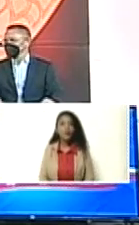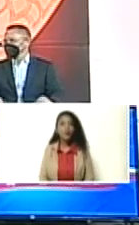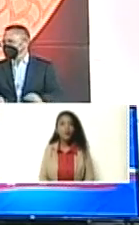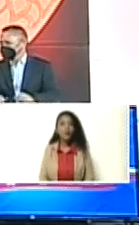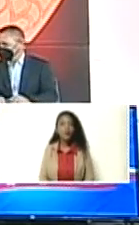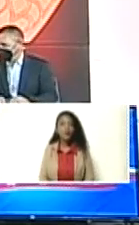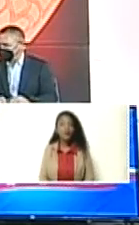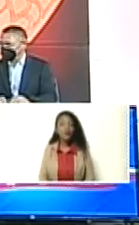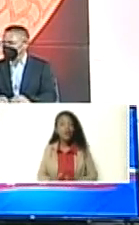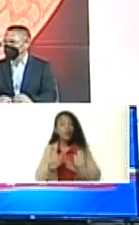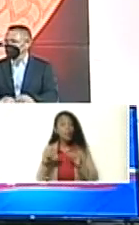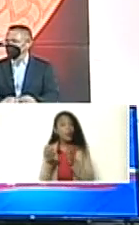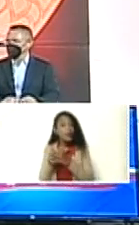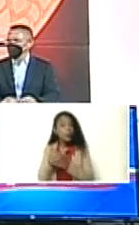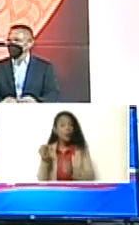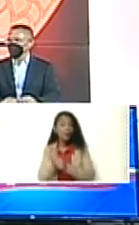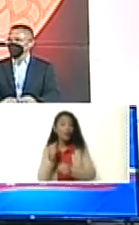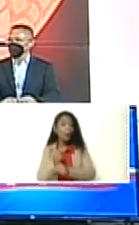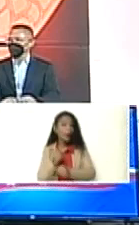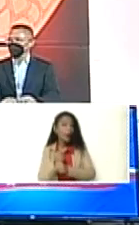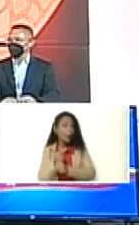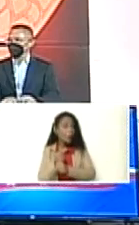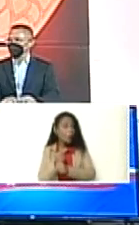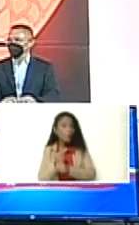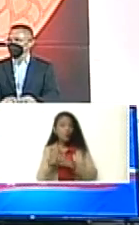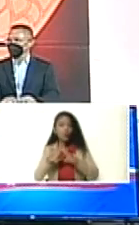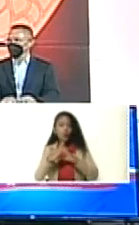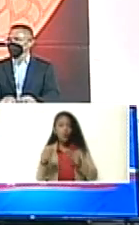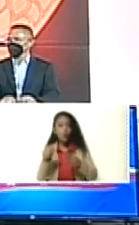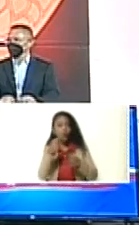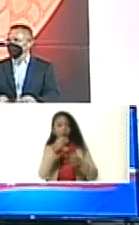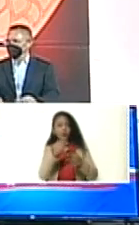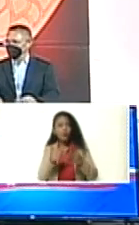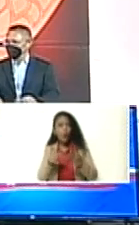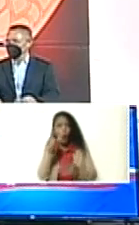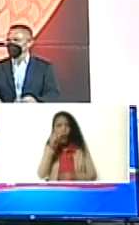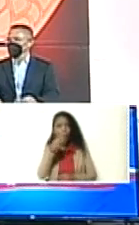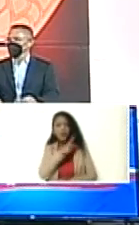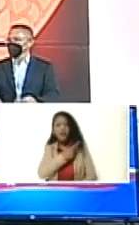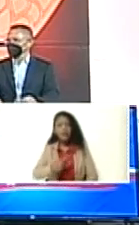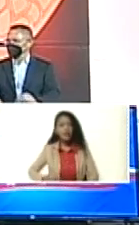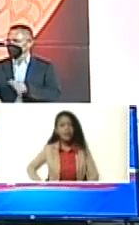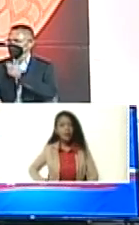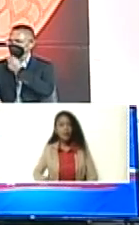A todo su equipo de trabajo, a Dimas Raúl Nicolás Casal, viceministro.